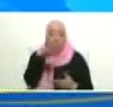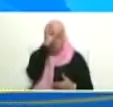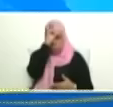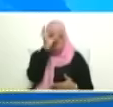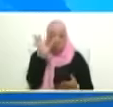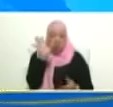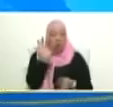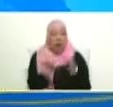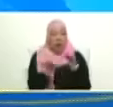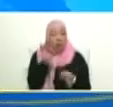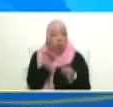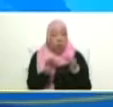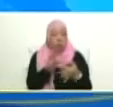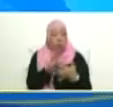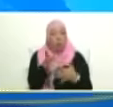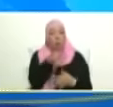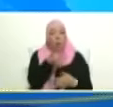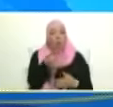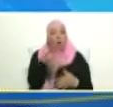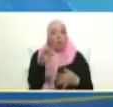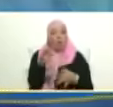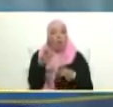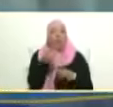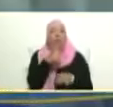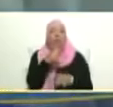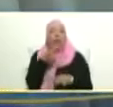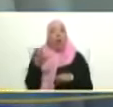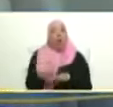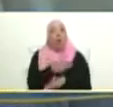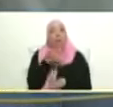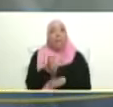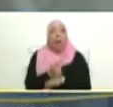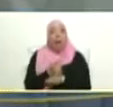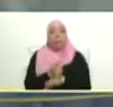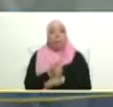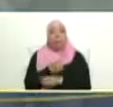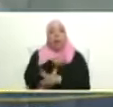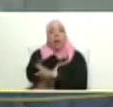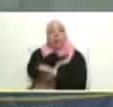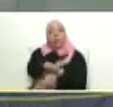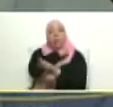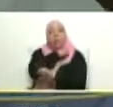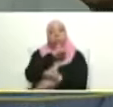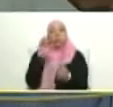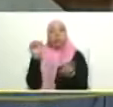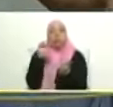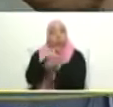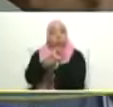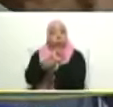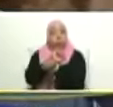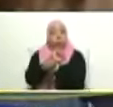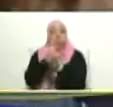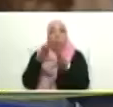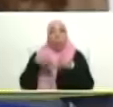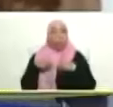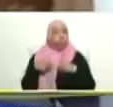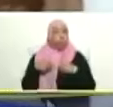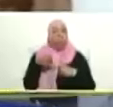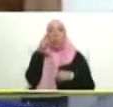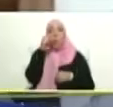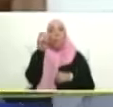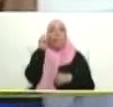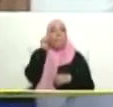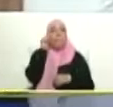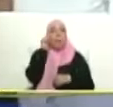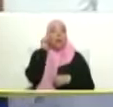haciendo justicia, descubriendo crímenes, persiguiendo y capturando delincuentes. No lo acepten, hombres y